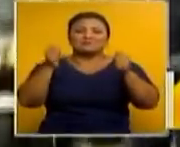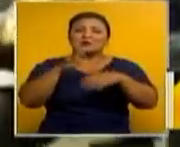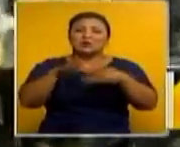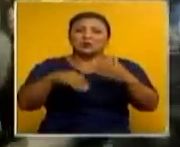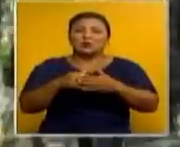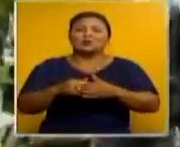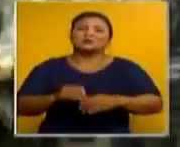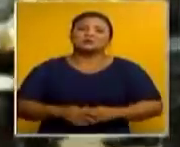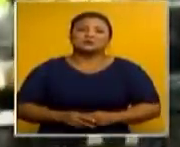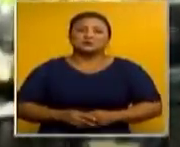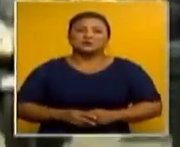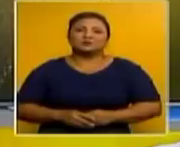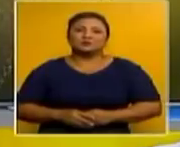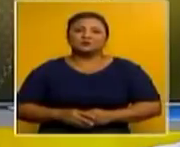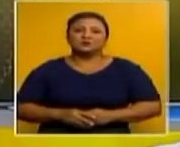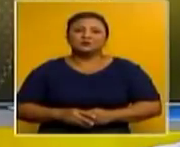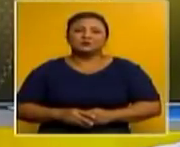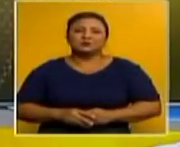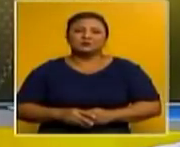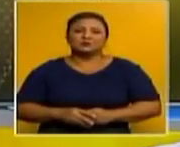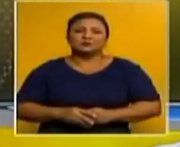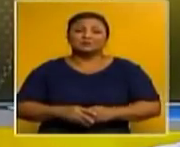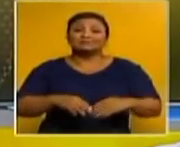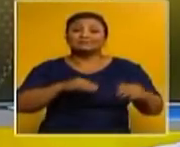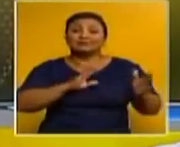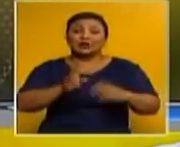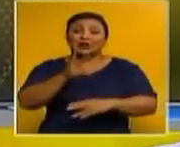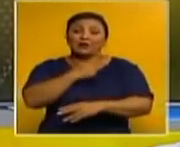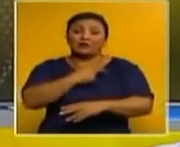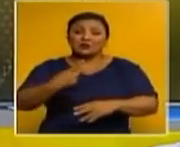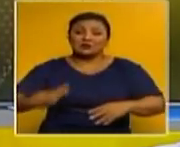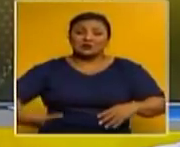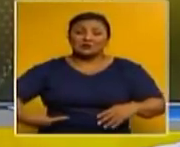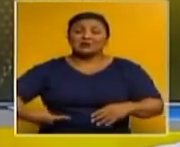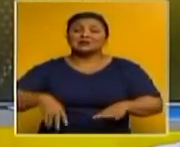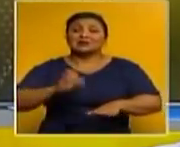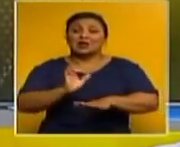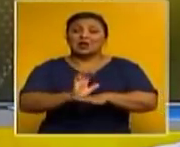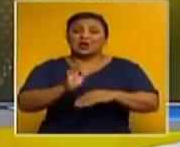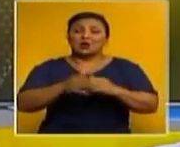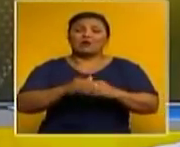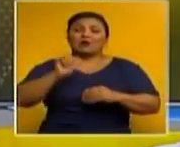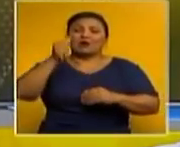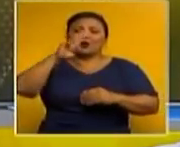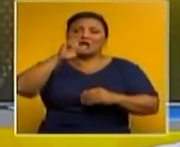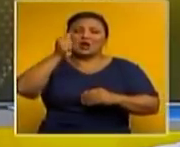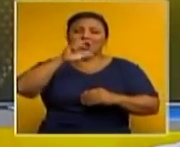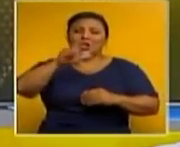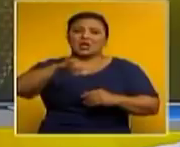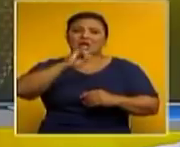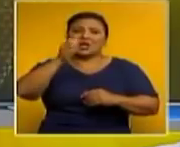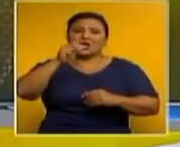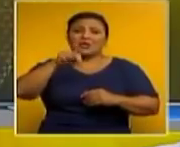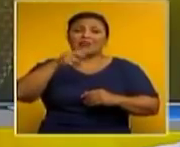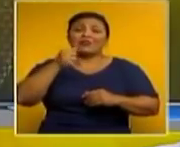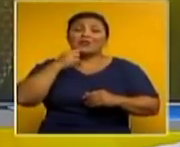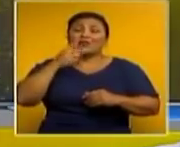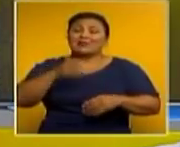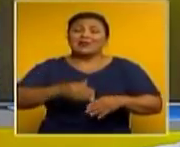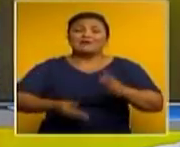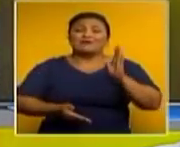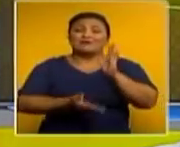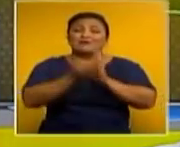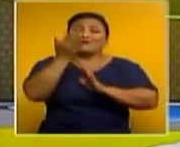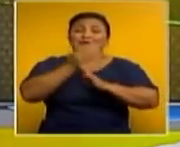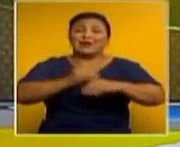Jaramillo, Noticiero 1. Y la vicepresidenta de la República, Alejandra Vicuña, asegura que el alto respaldo a la consulta popular